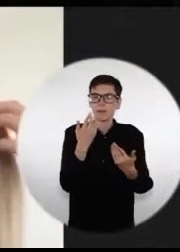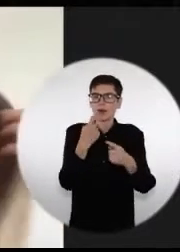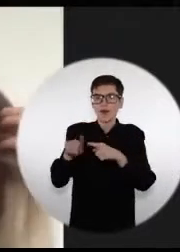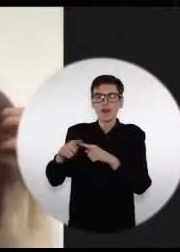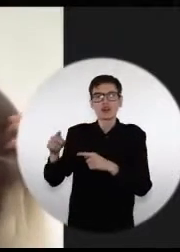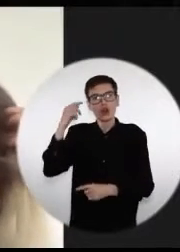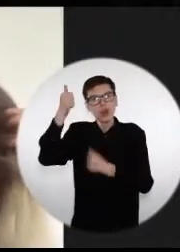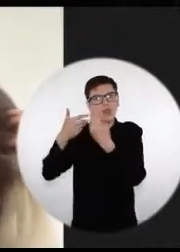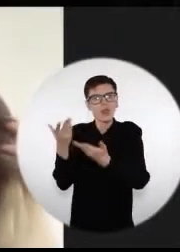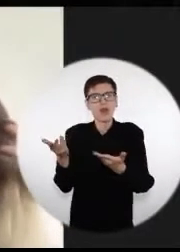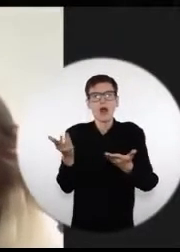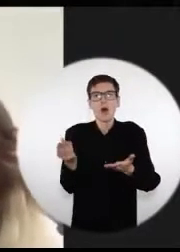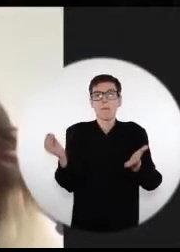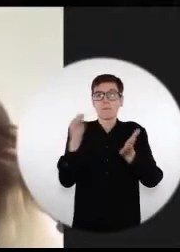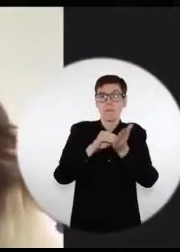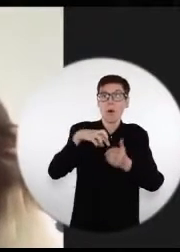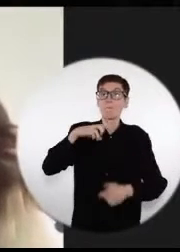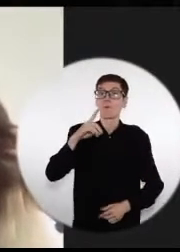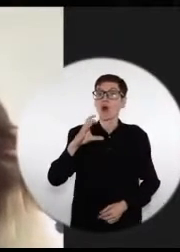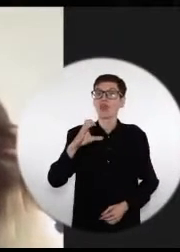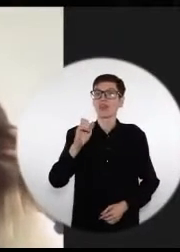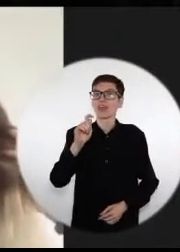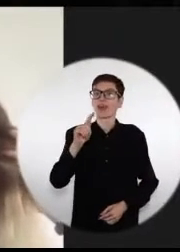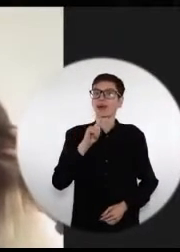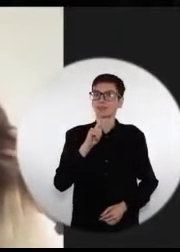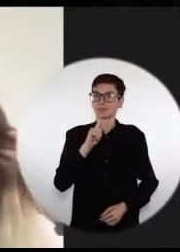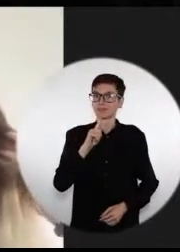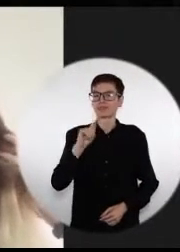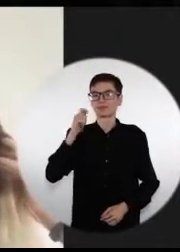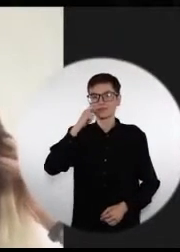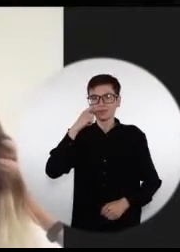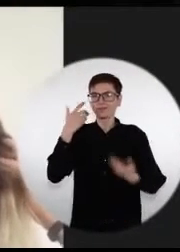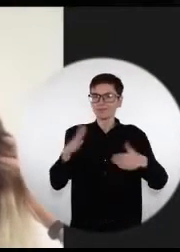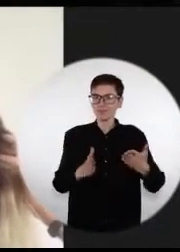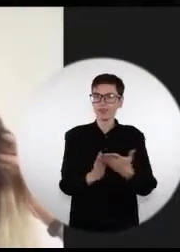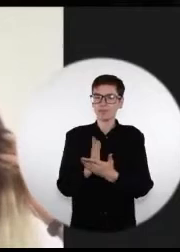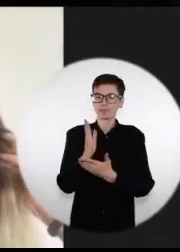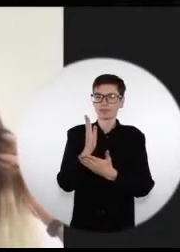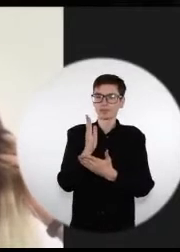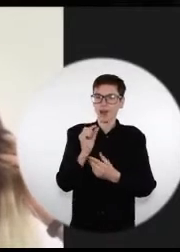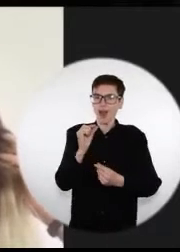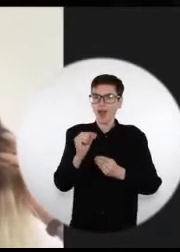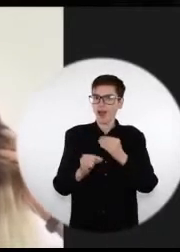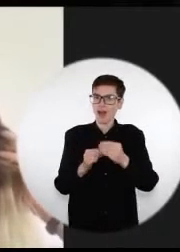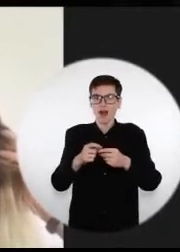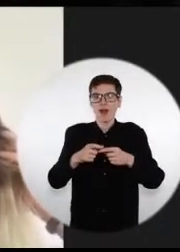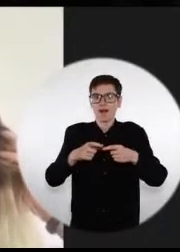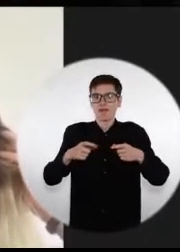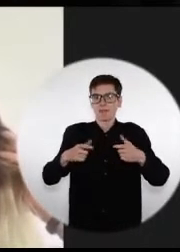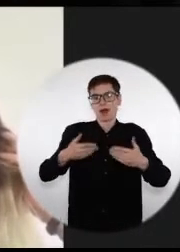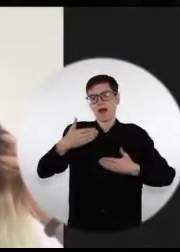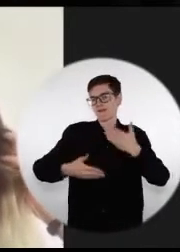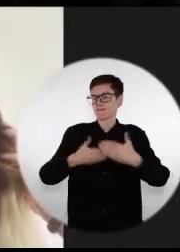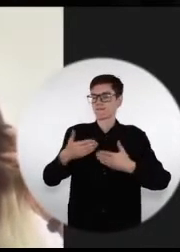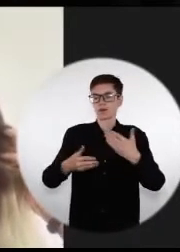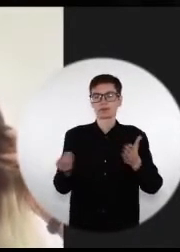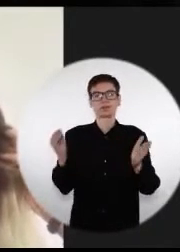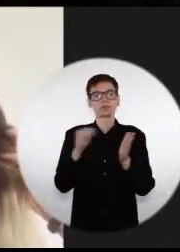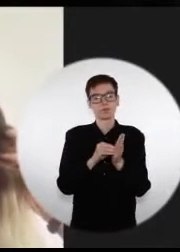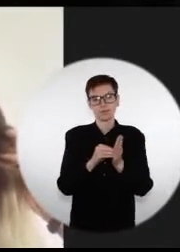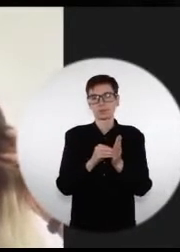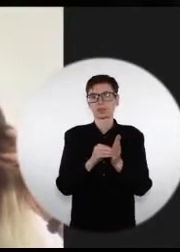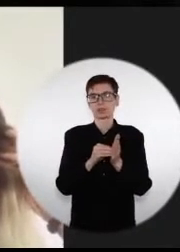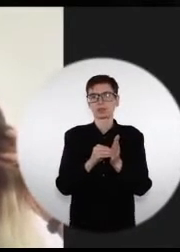de comunicación masivo que ya se está abriendo otras iniciativas como el podcast